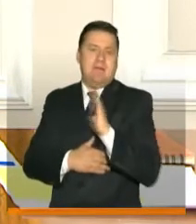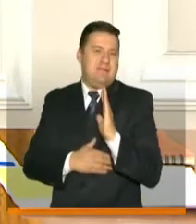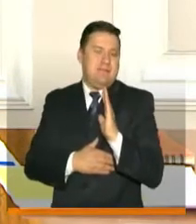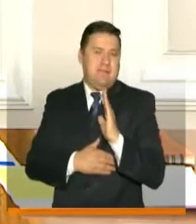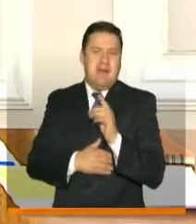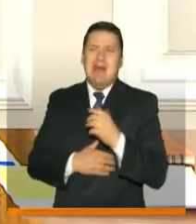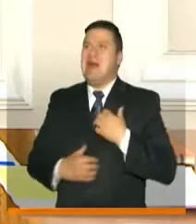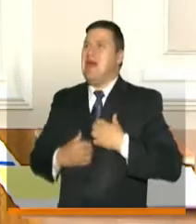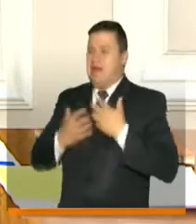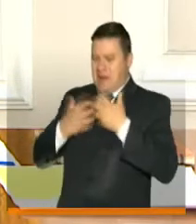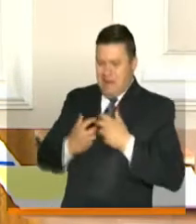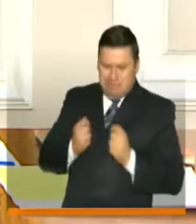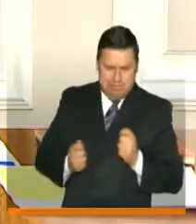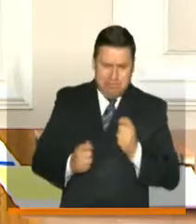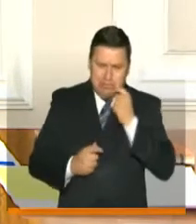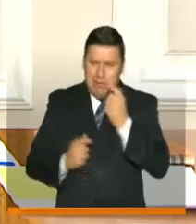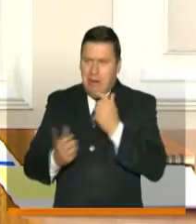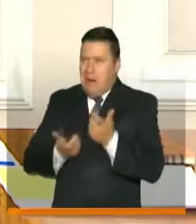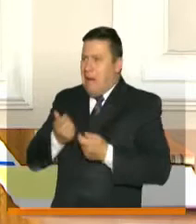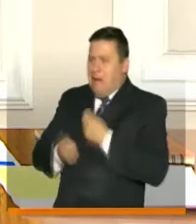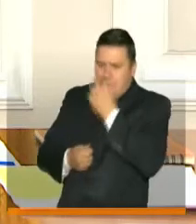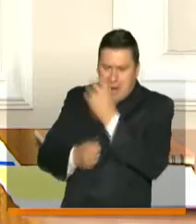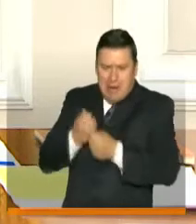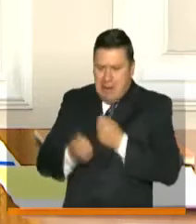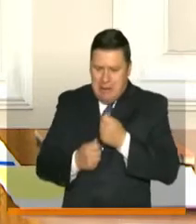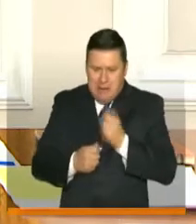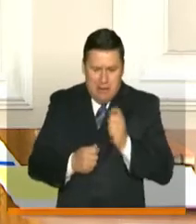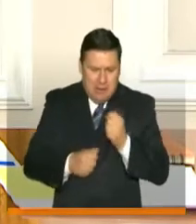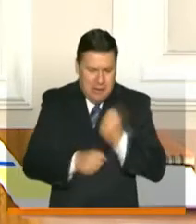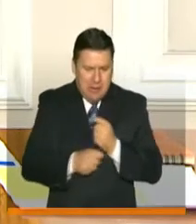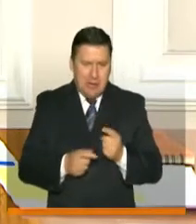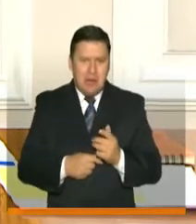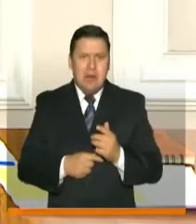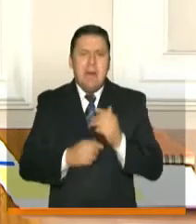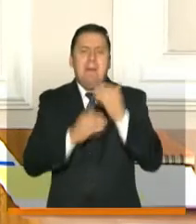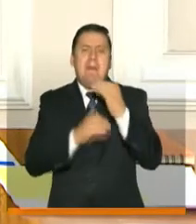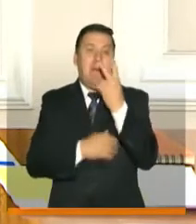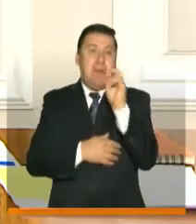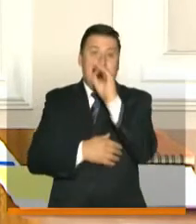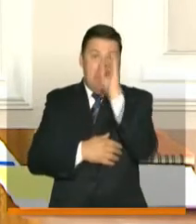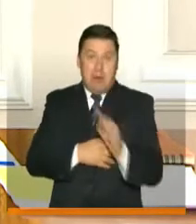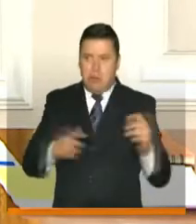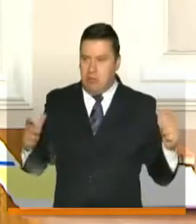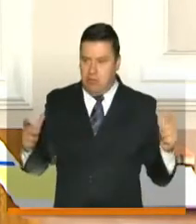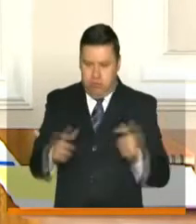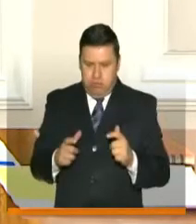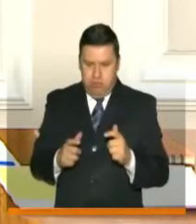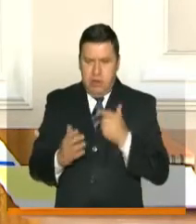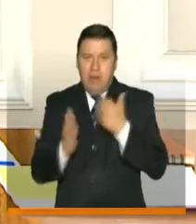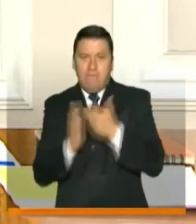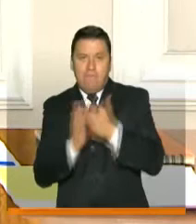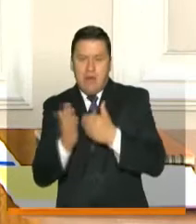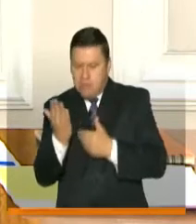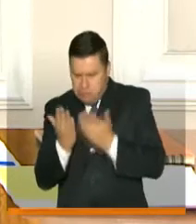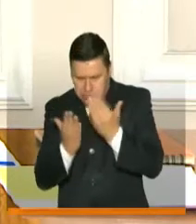hayan tenido una disminución de mínimo el 20% en su